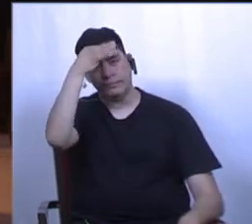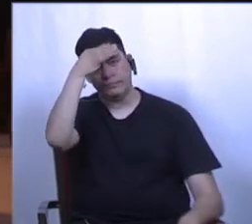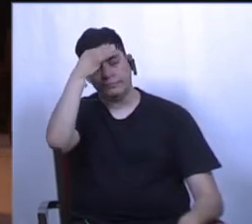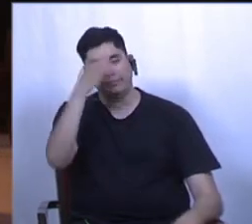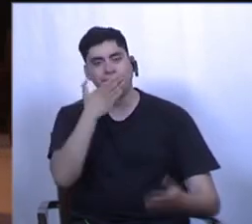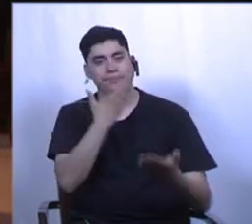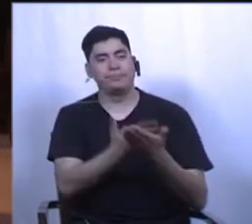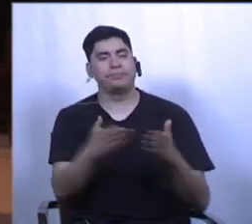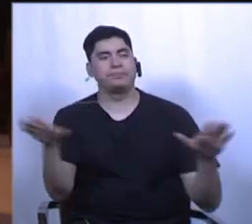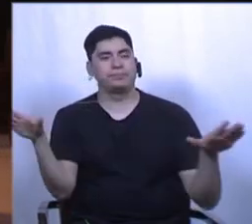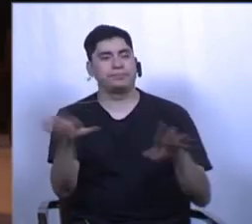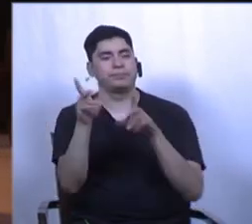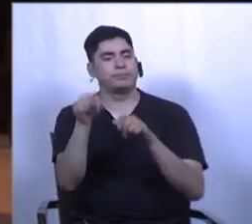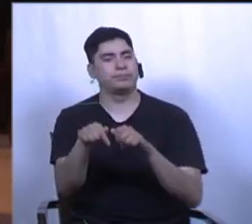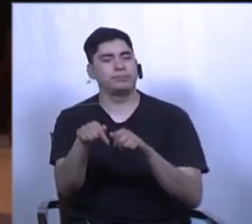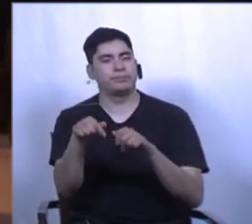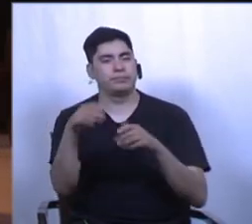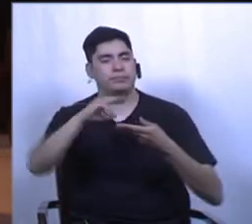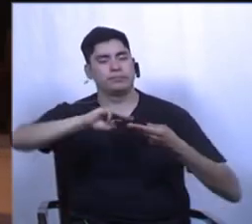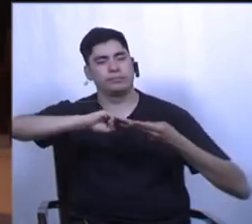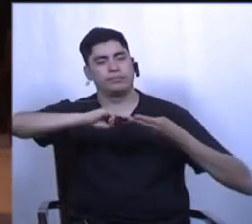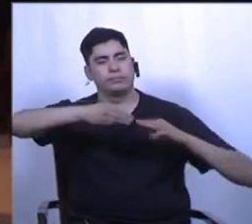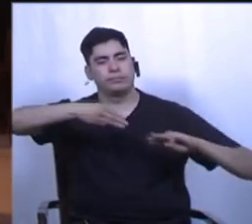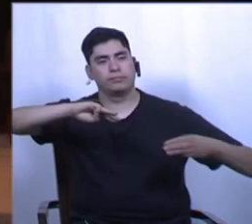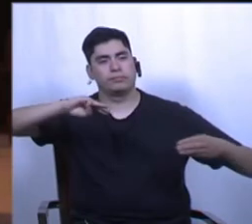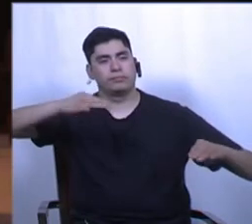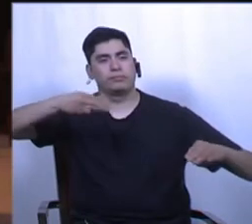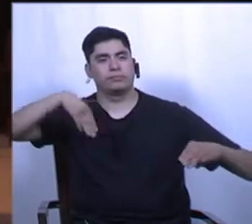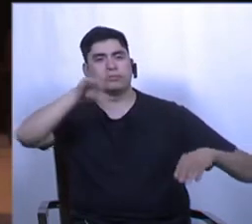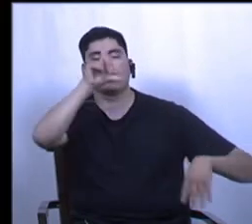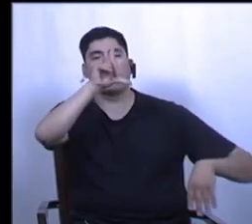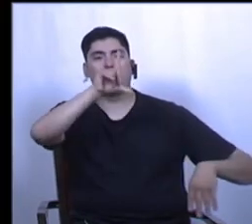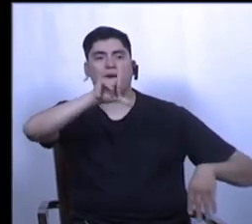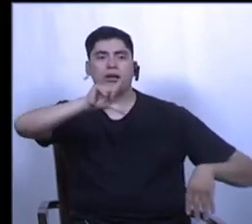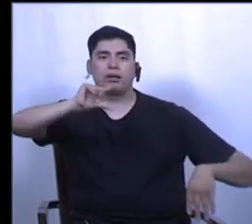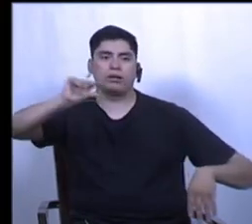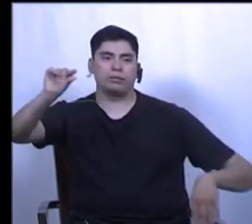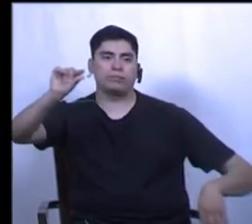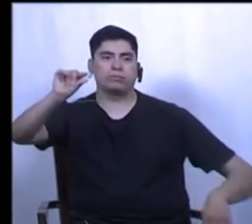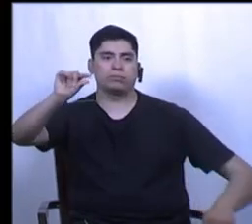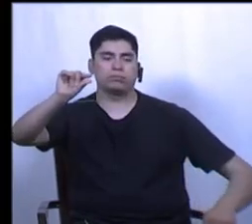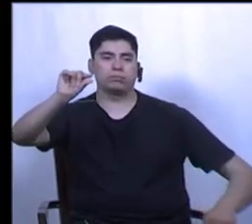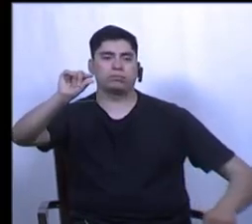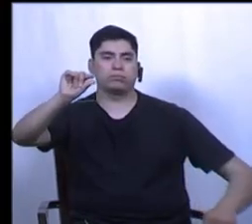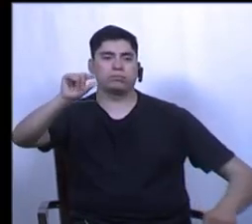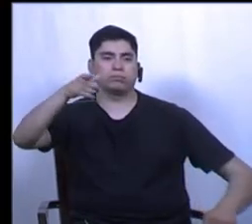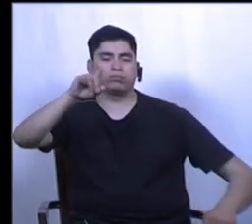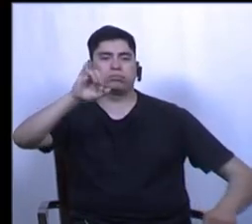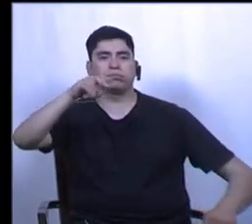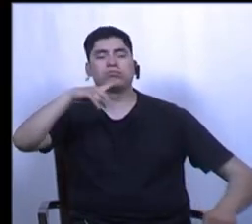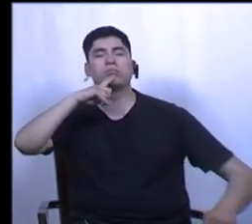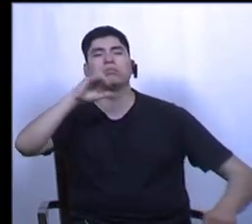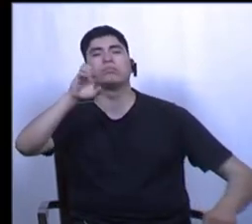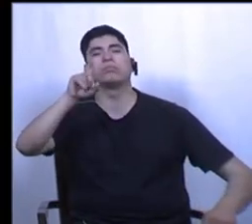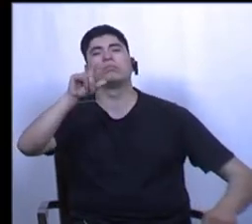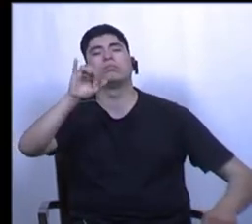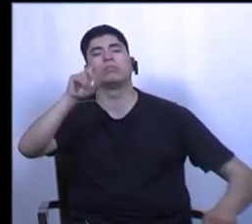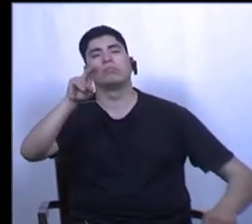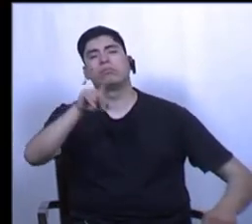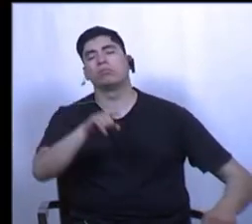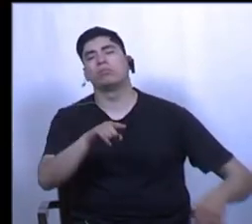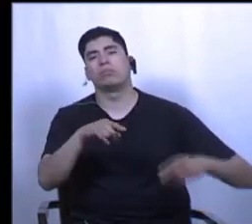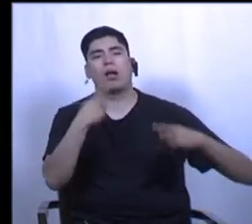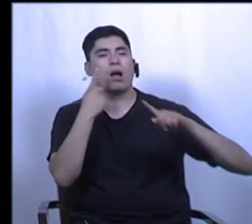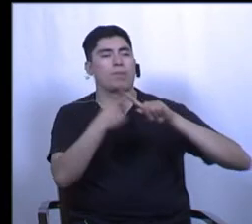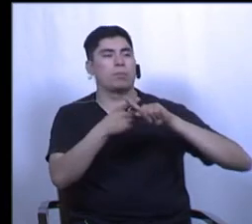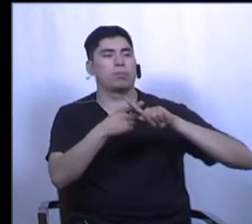se activa este mecanismo, se reduce la síntesis de proteínas que se puede mantener por semanas,